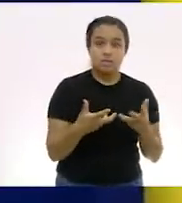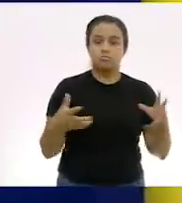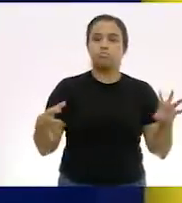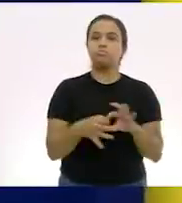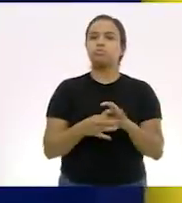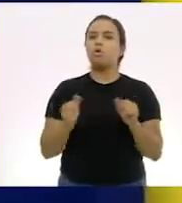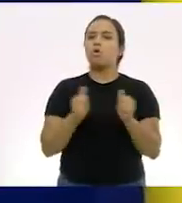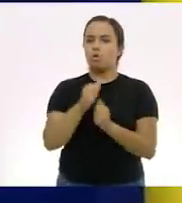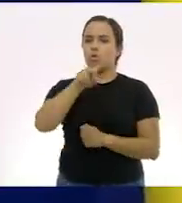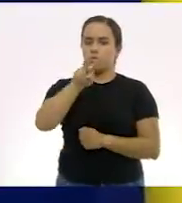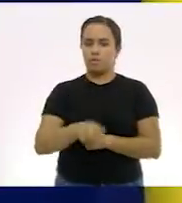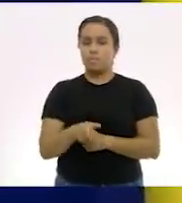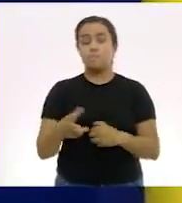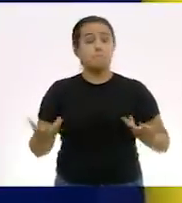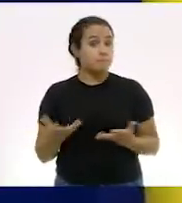agua.